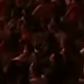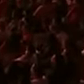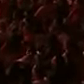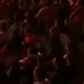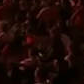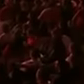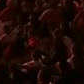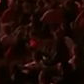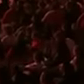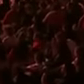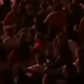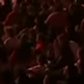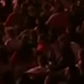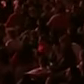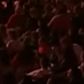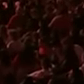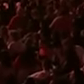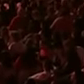Hoy te escribo.